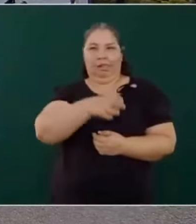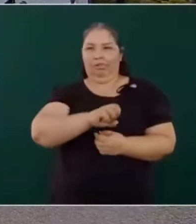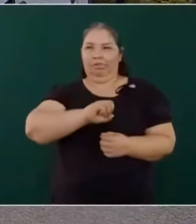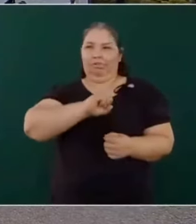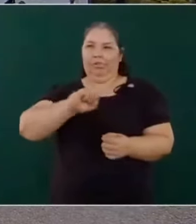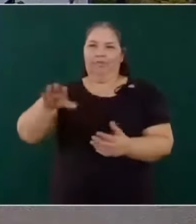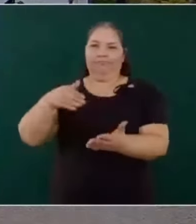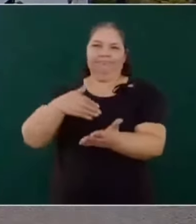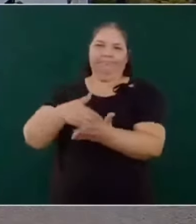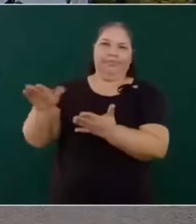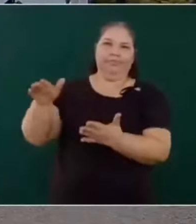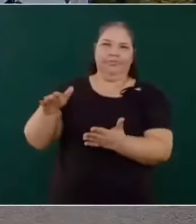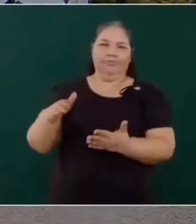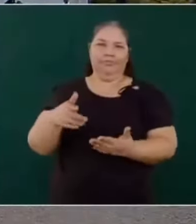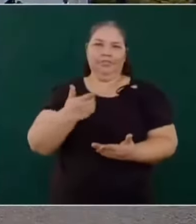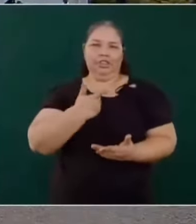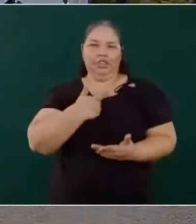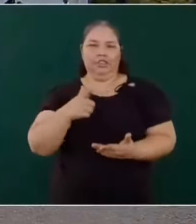Entonces,